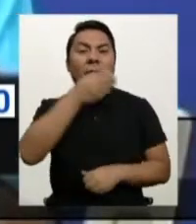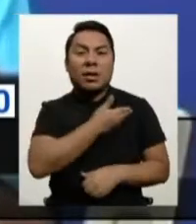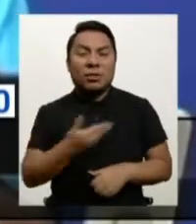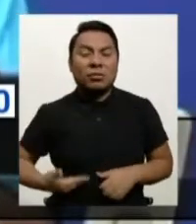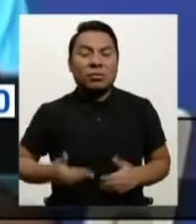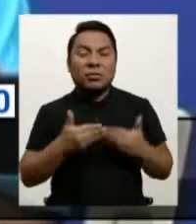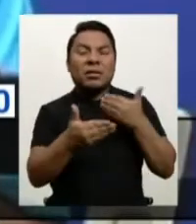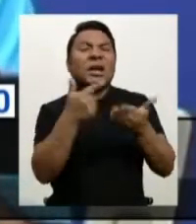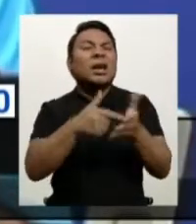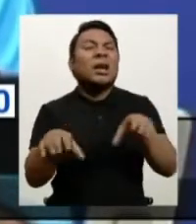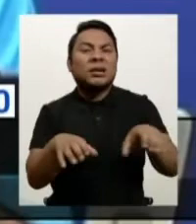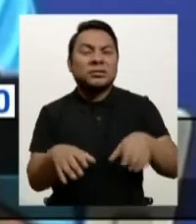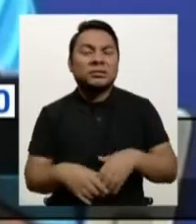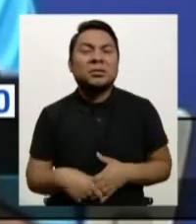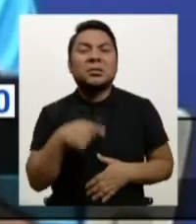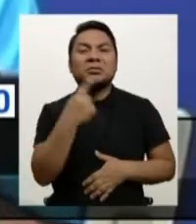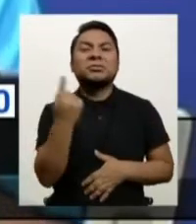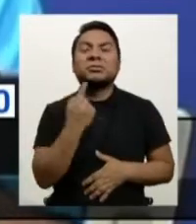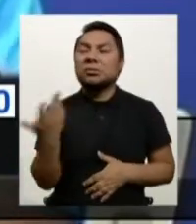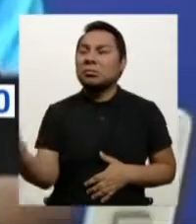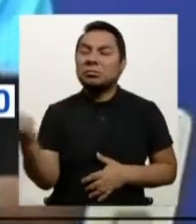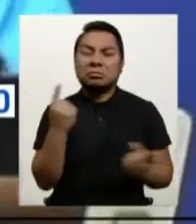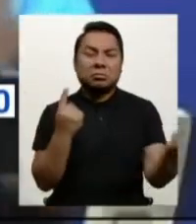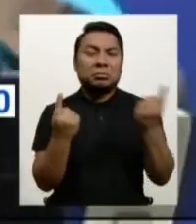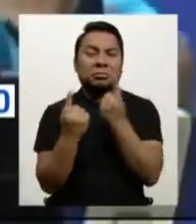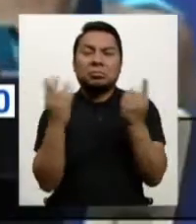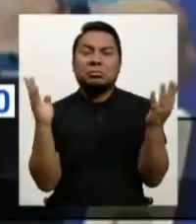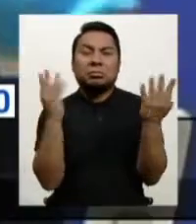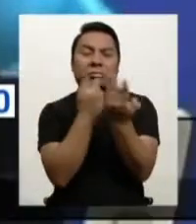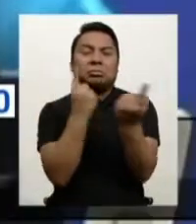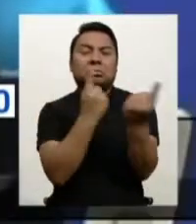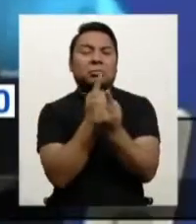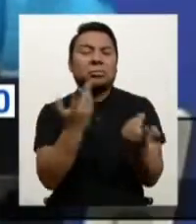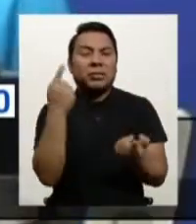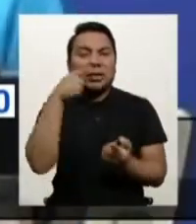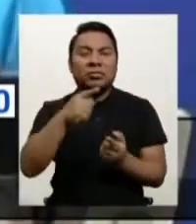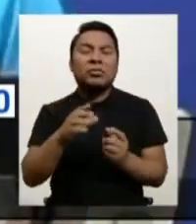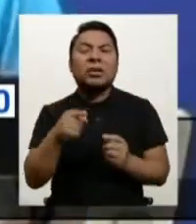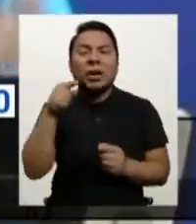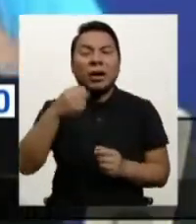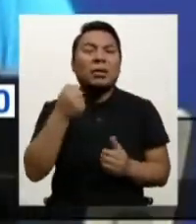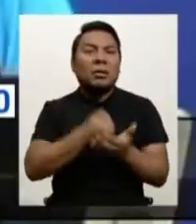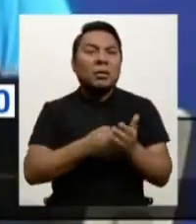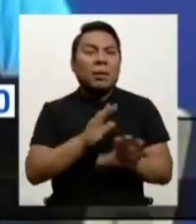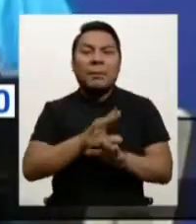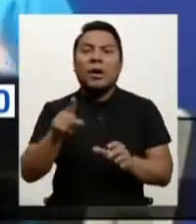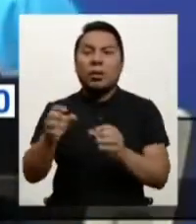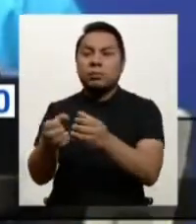es encontrar su interlocutor, encontrar su oposición,